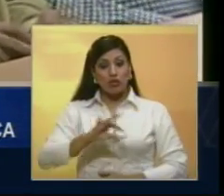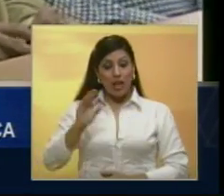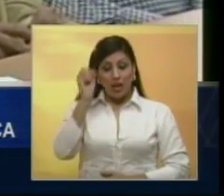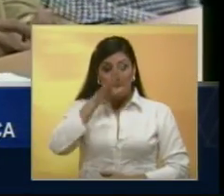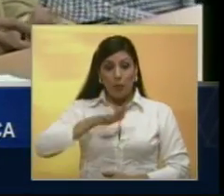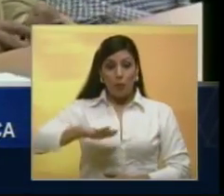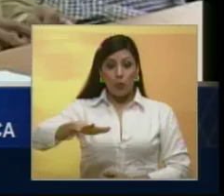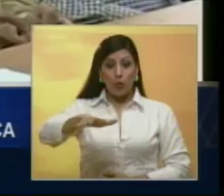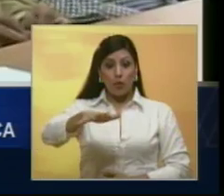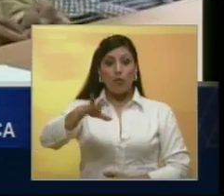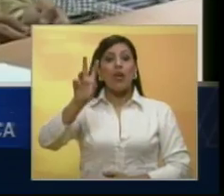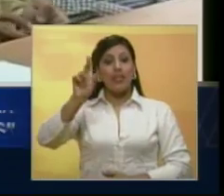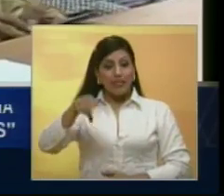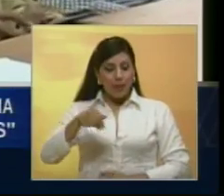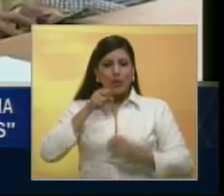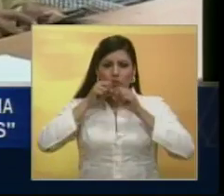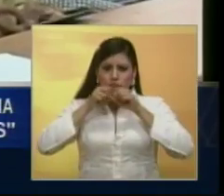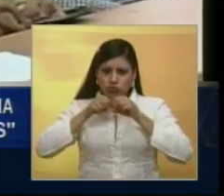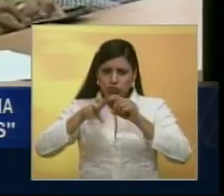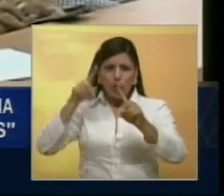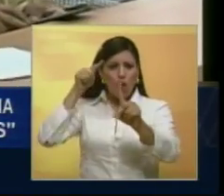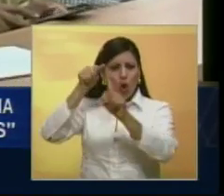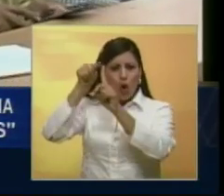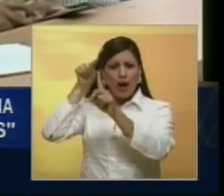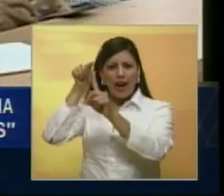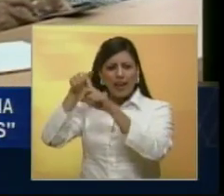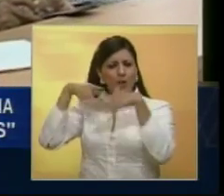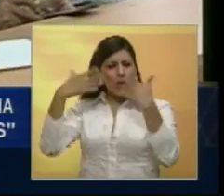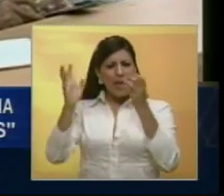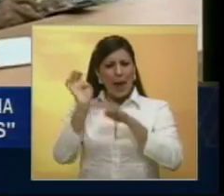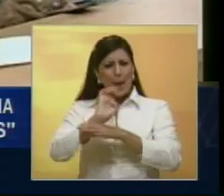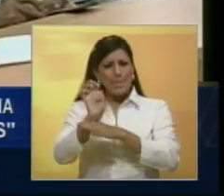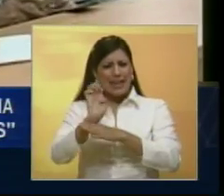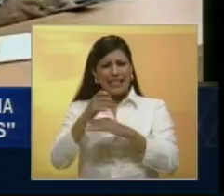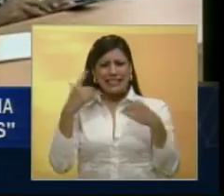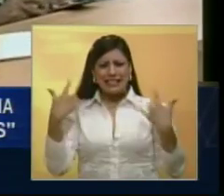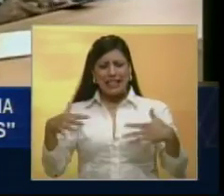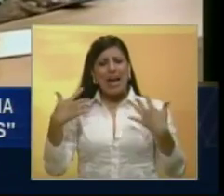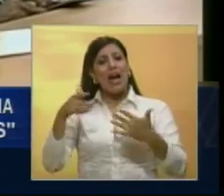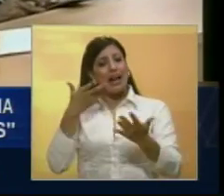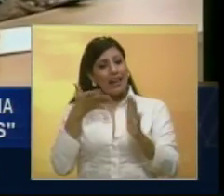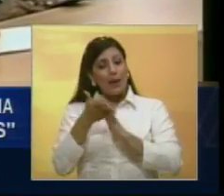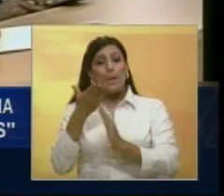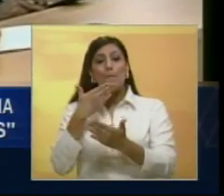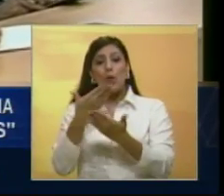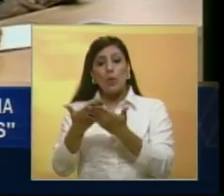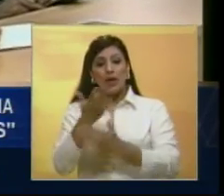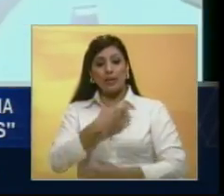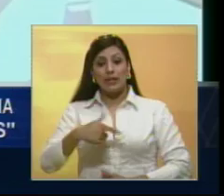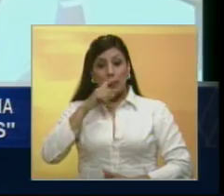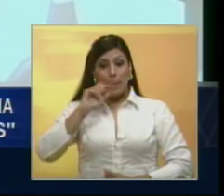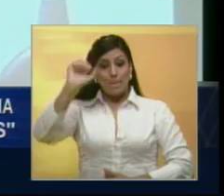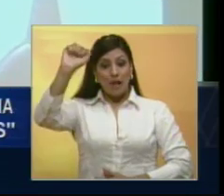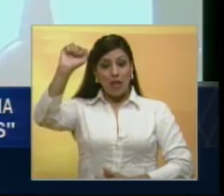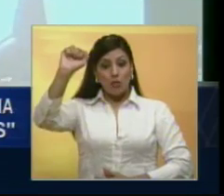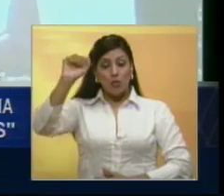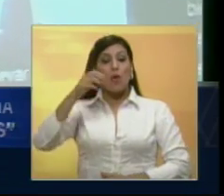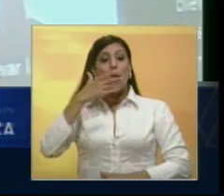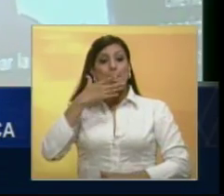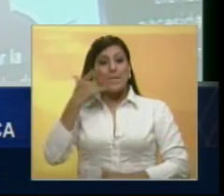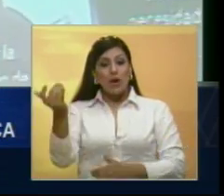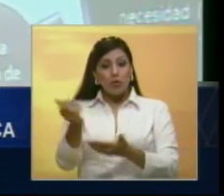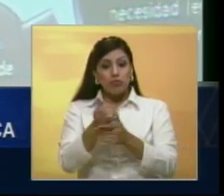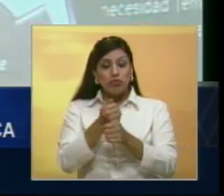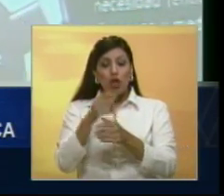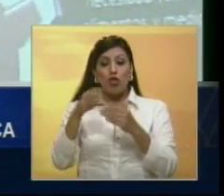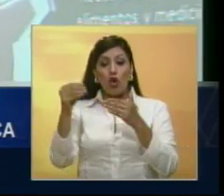pueblo. Asimismo, difundirán los objetivos del decreto de emergencia presentado por el presidente Nicolás Maduro. Elevar la captación